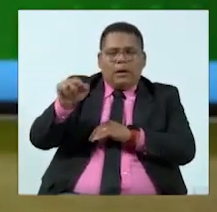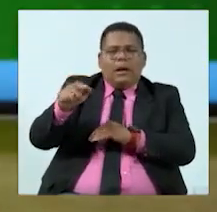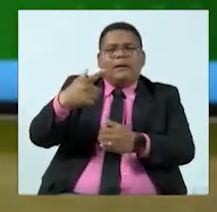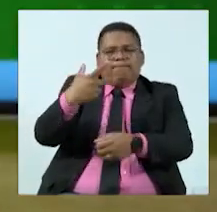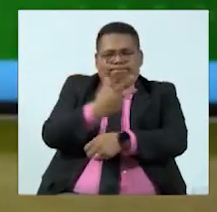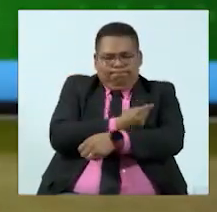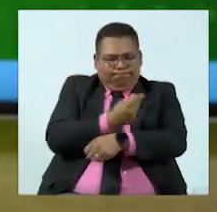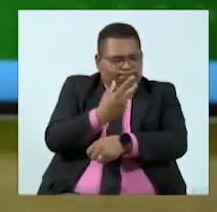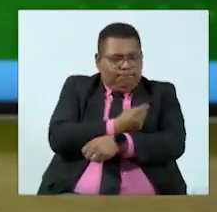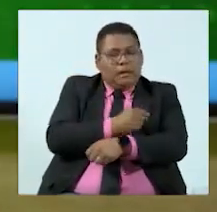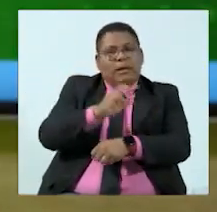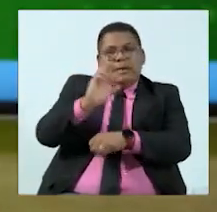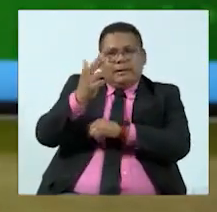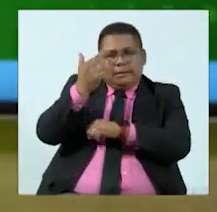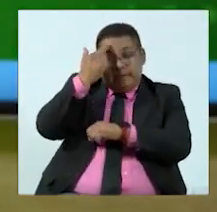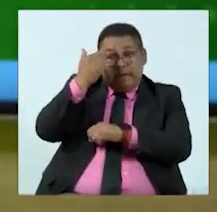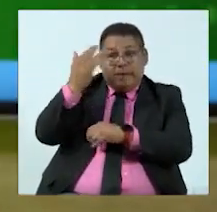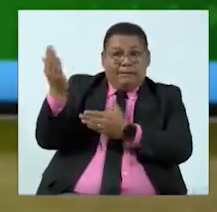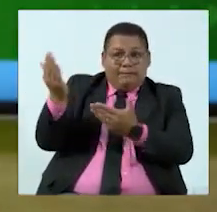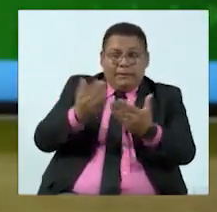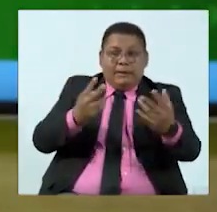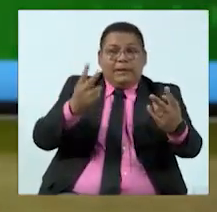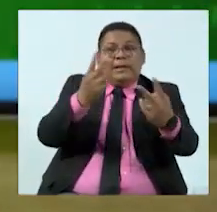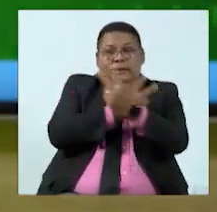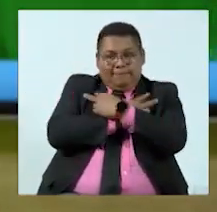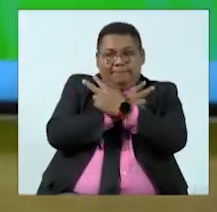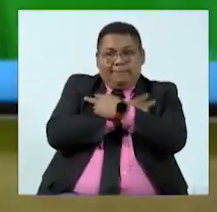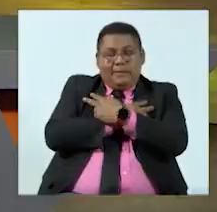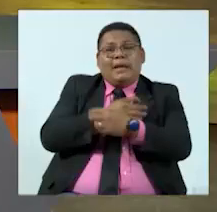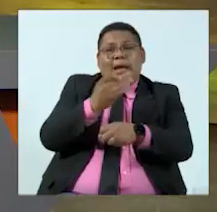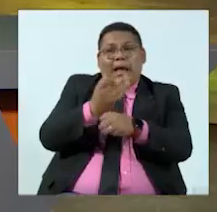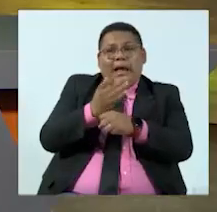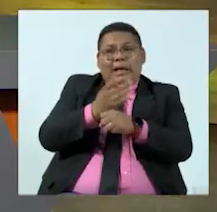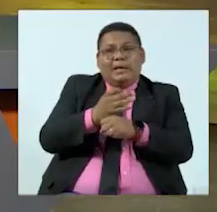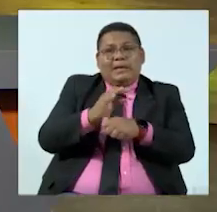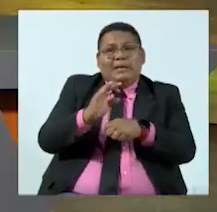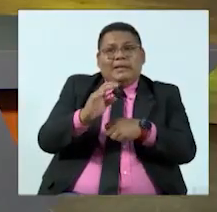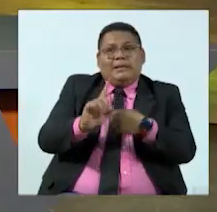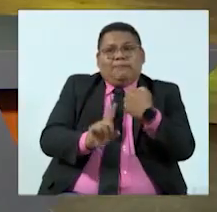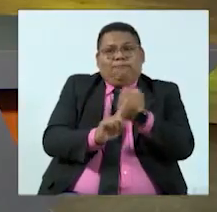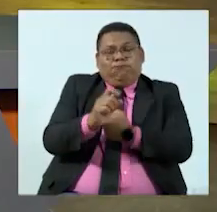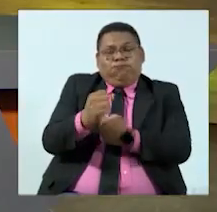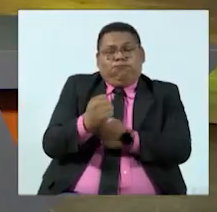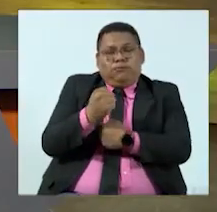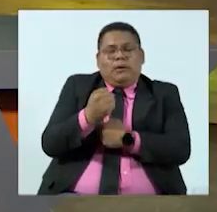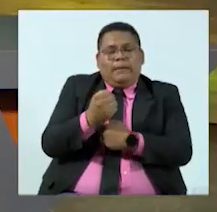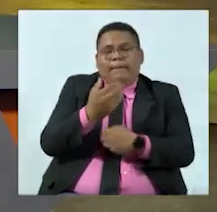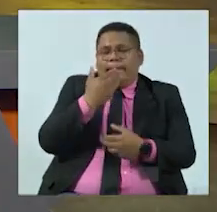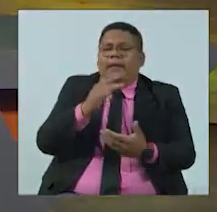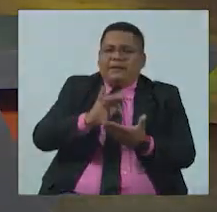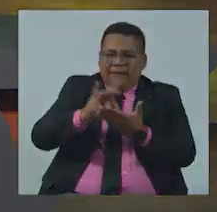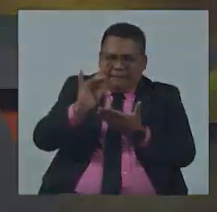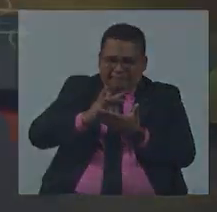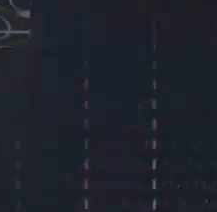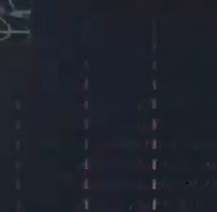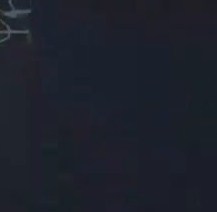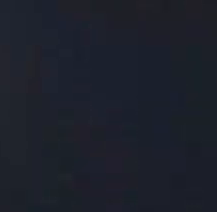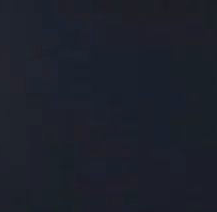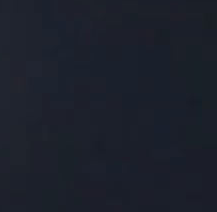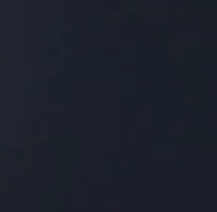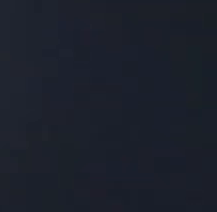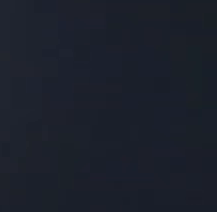situación recordar venimos de vacaciones es un factor de riesgo y por qué no prevenirlos muy bien doctor gracias No al contrario gracias